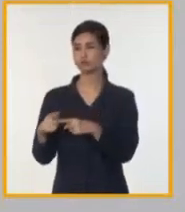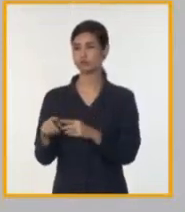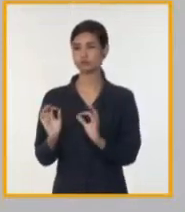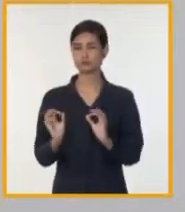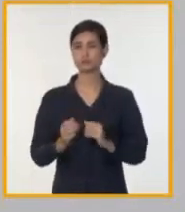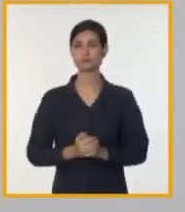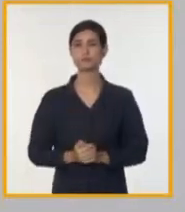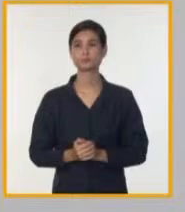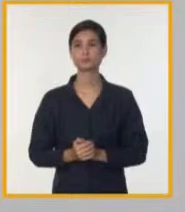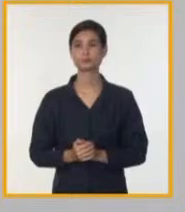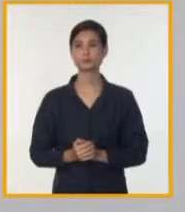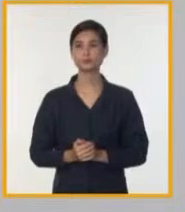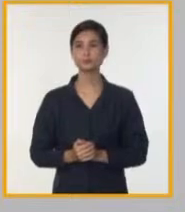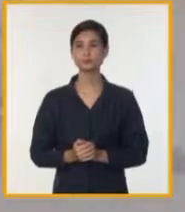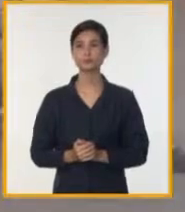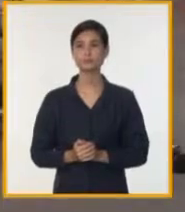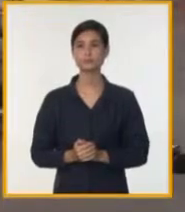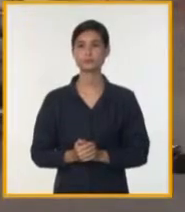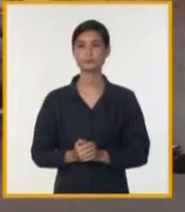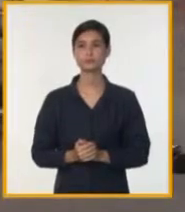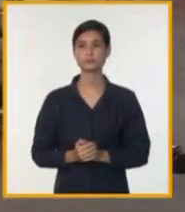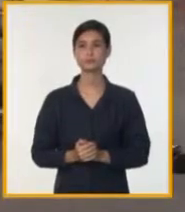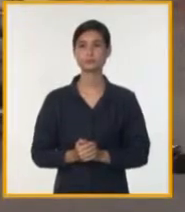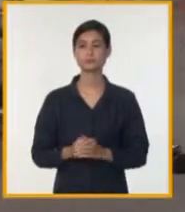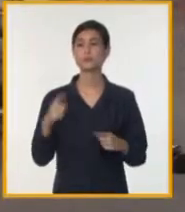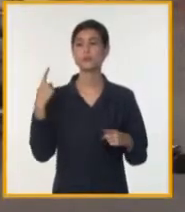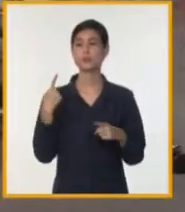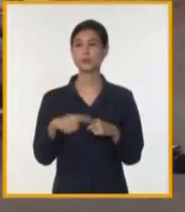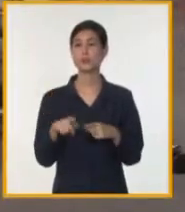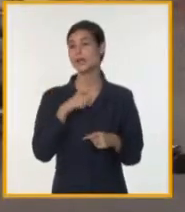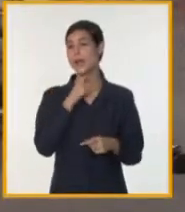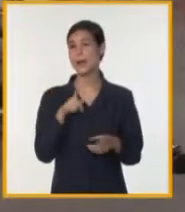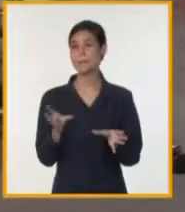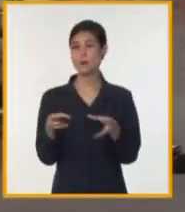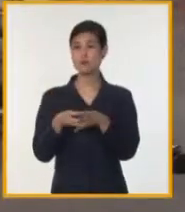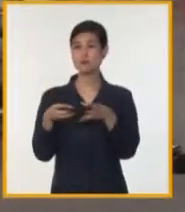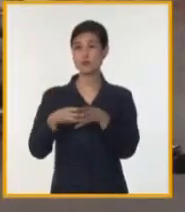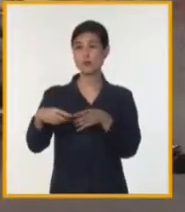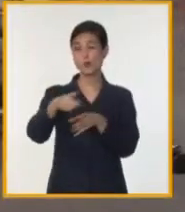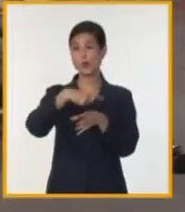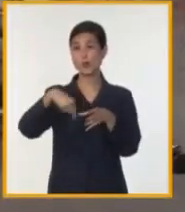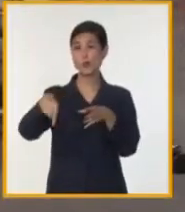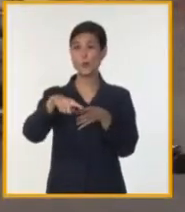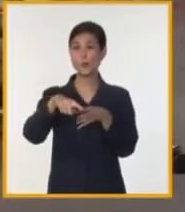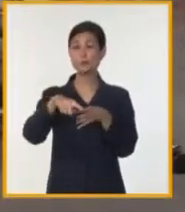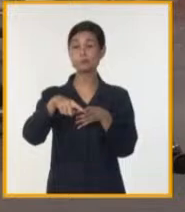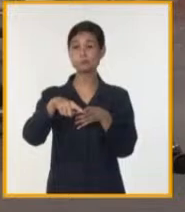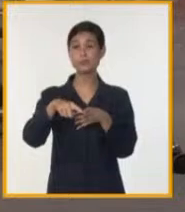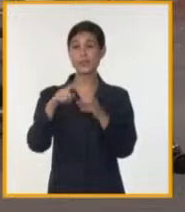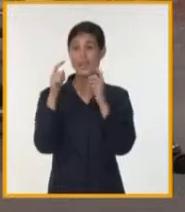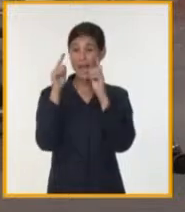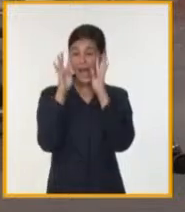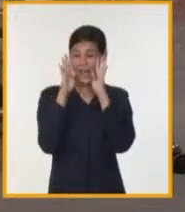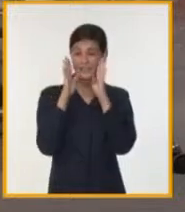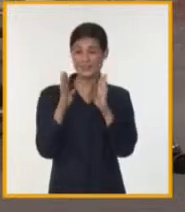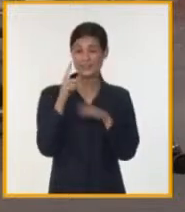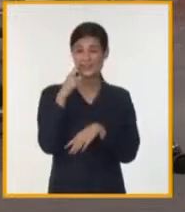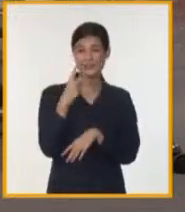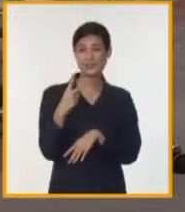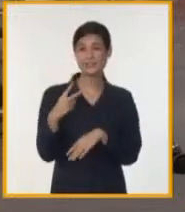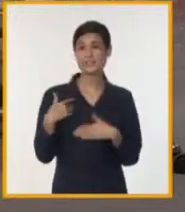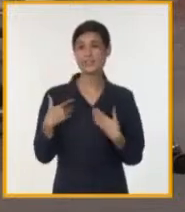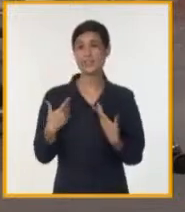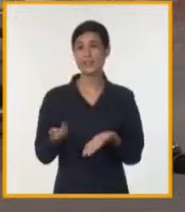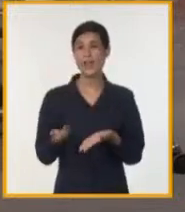una sociedad mercantil 100% cubana, Transime, que se dedica a la gestión de proyectos con la participación